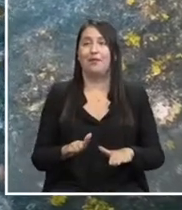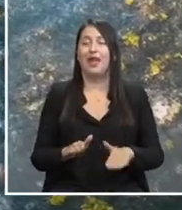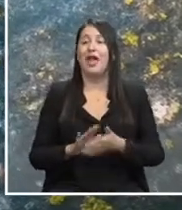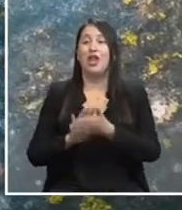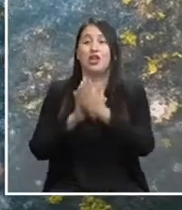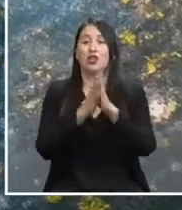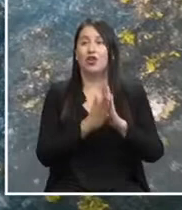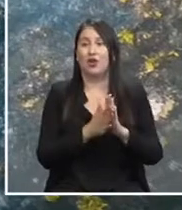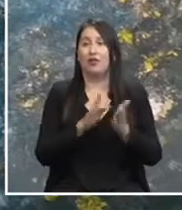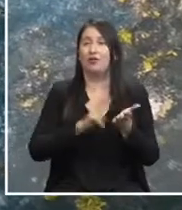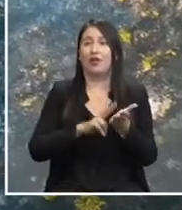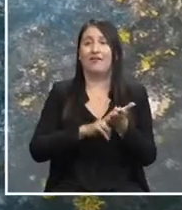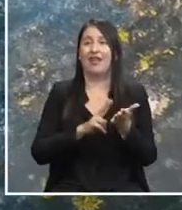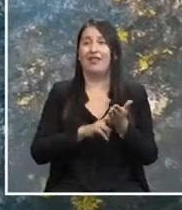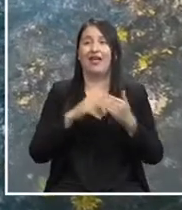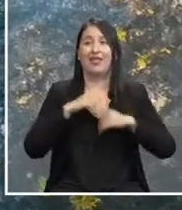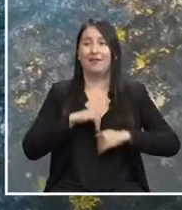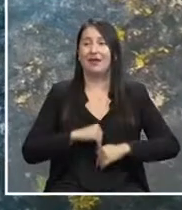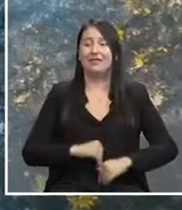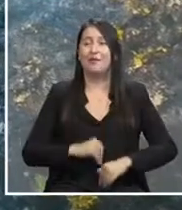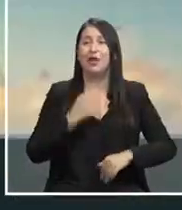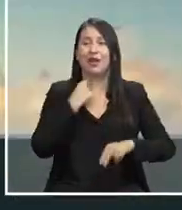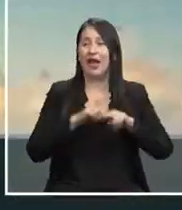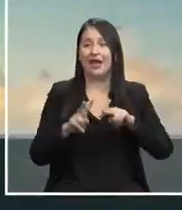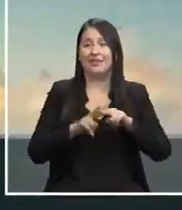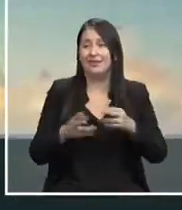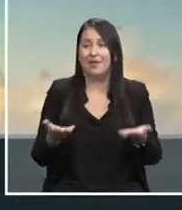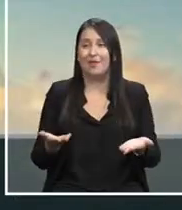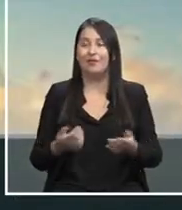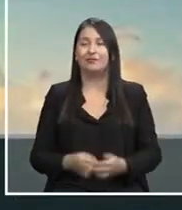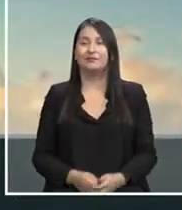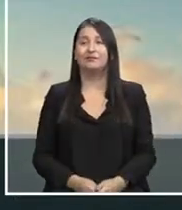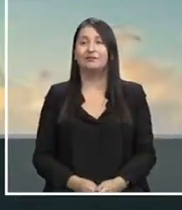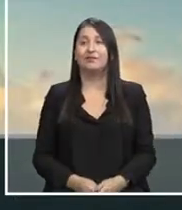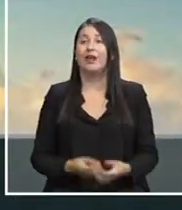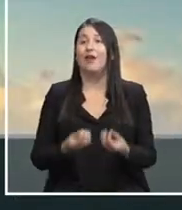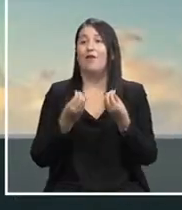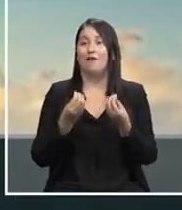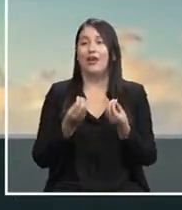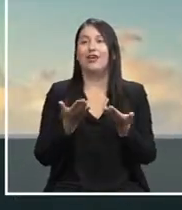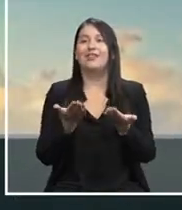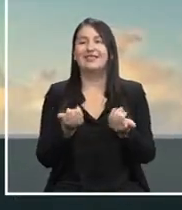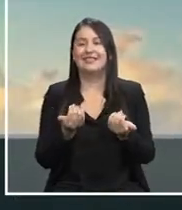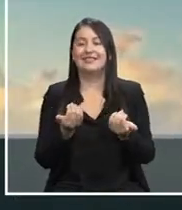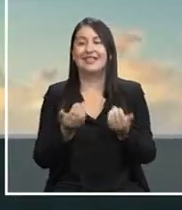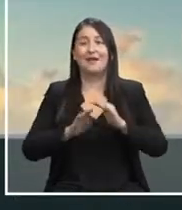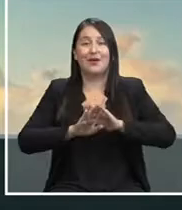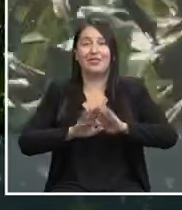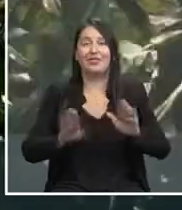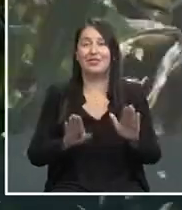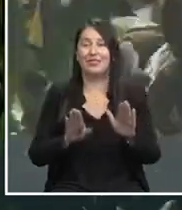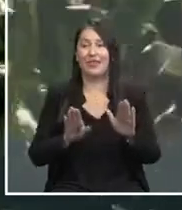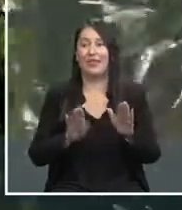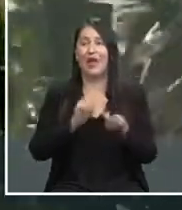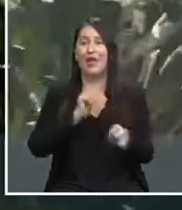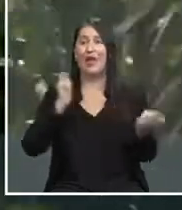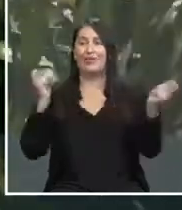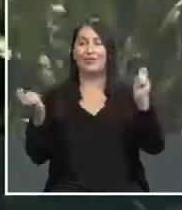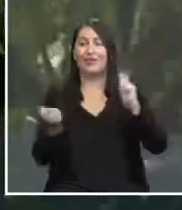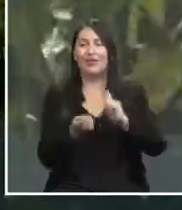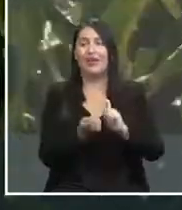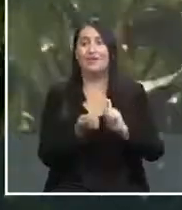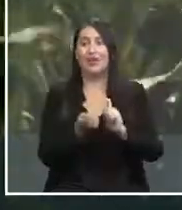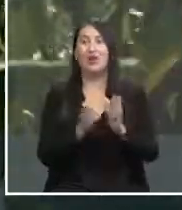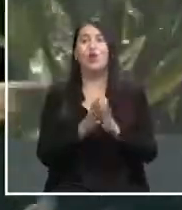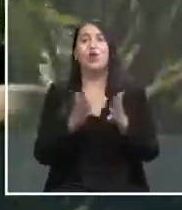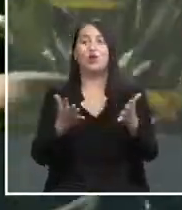peleas realmente depresivas, ¿qué hacemos al respecto? Bueno, necesitamos nada menos que una transformación a gran escala y